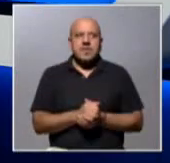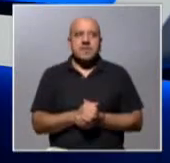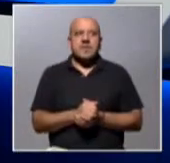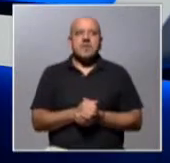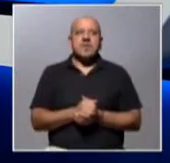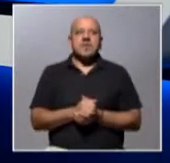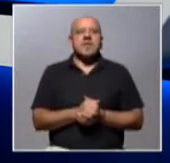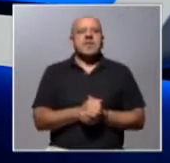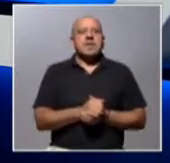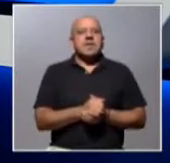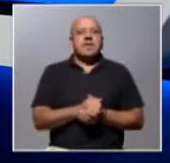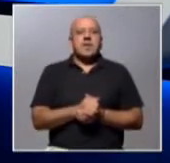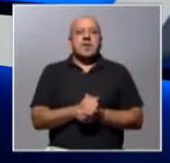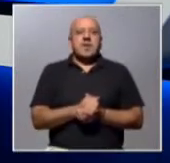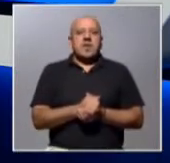estar ayudando.